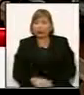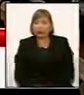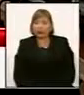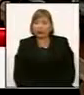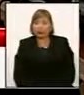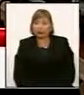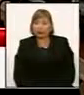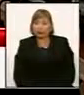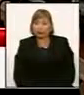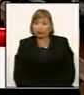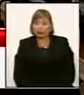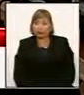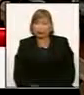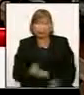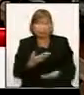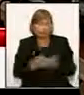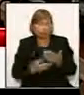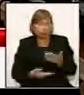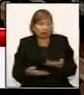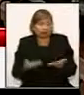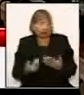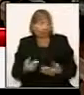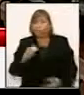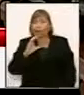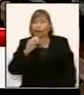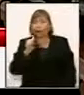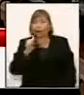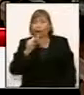podido resolver en la gestión anterior de Castañeda, ¿no?